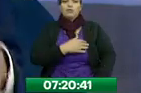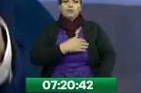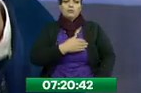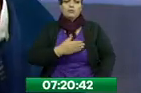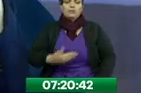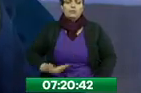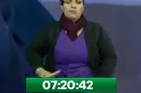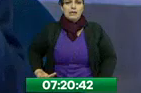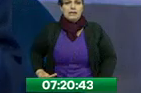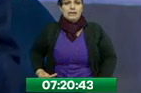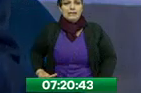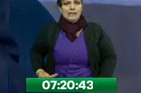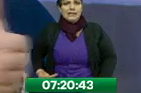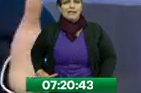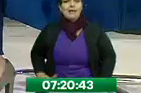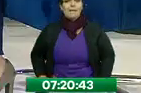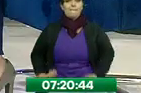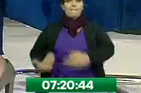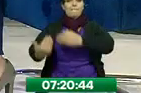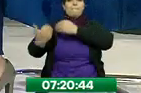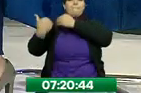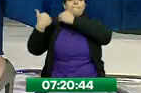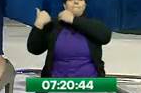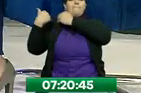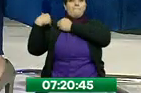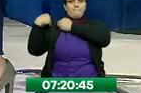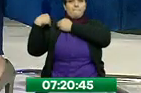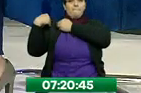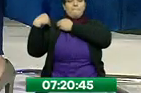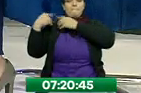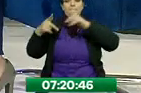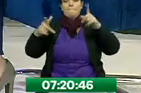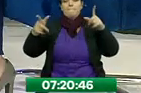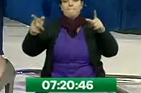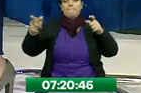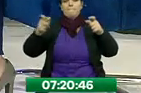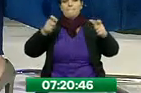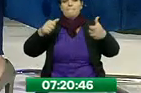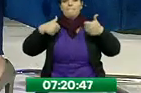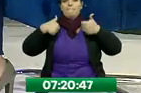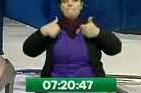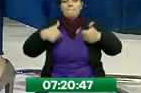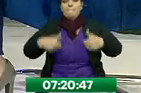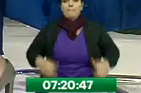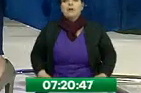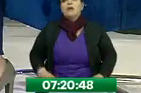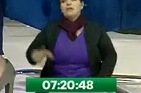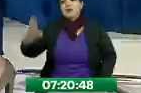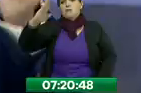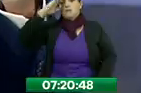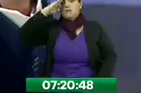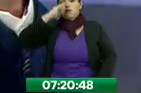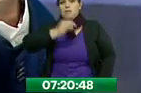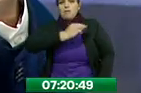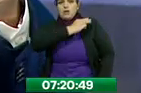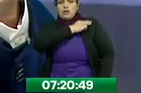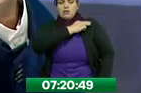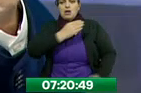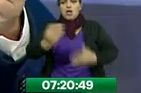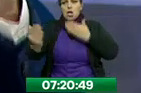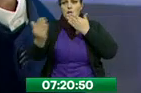faltado hacer al presidente en ese sentido para poder combatir la seguridad? Armar un plan con las Fuerzas Armadas, con la policía, y que sea